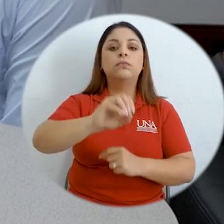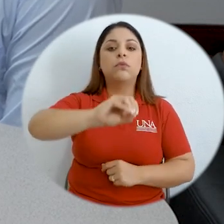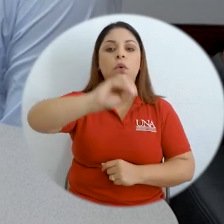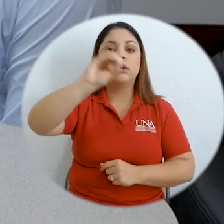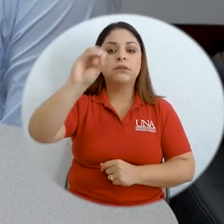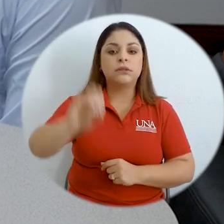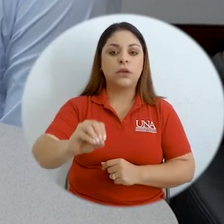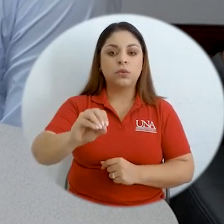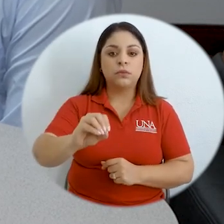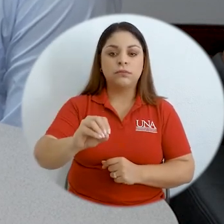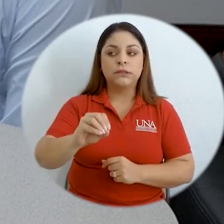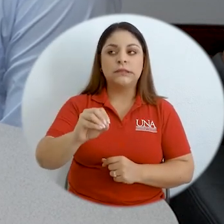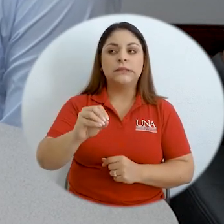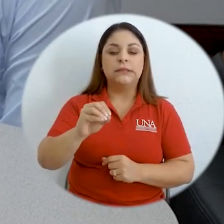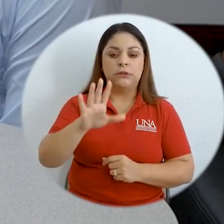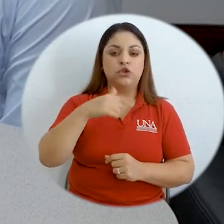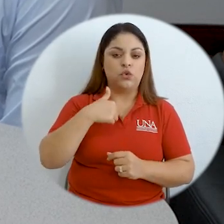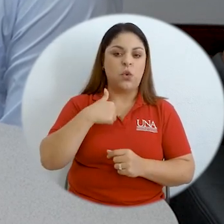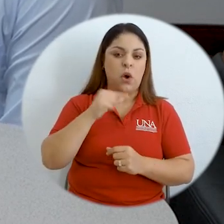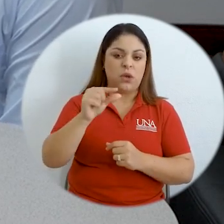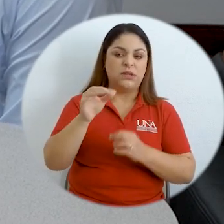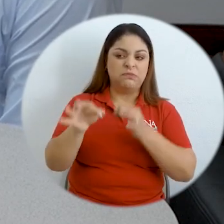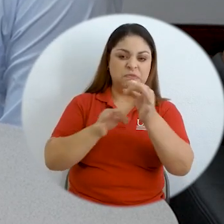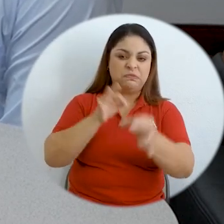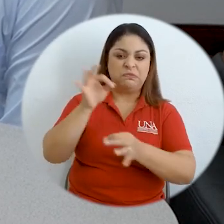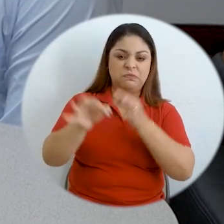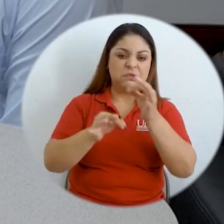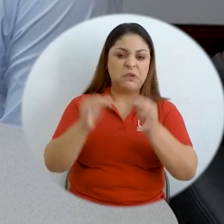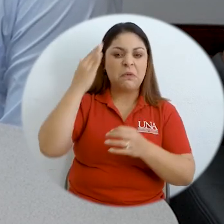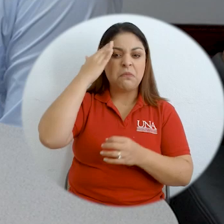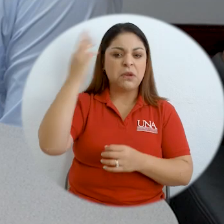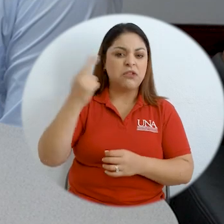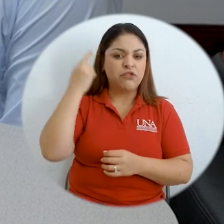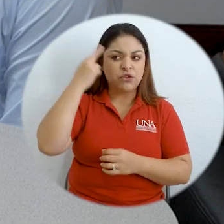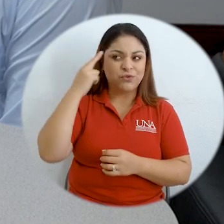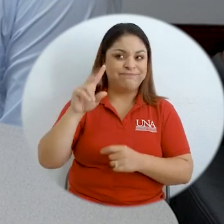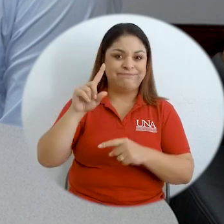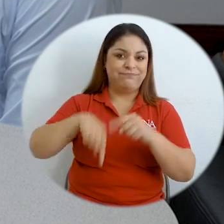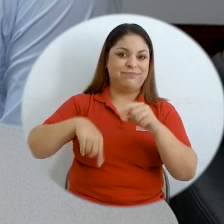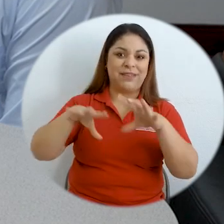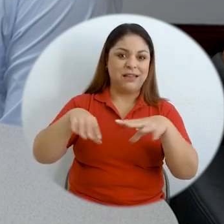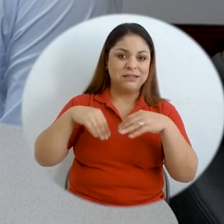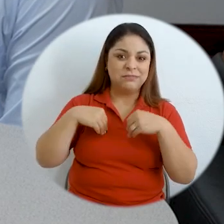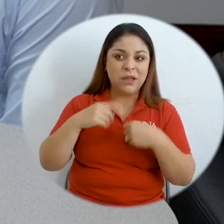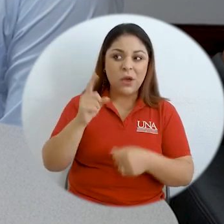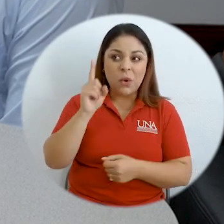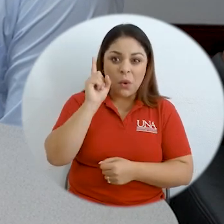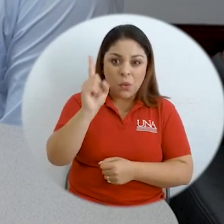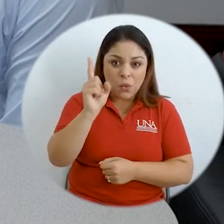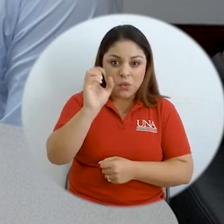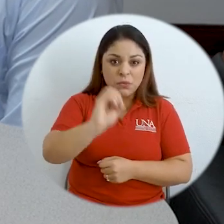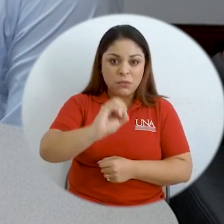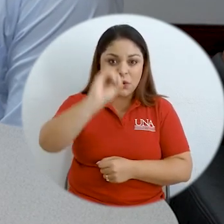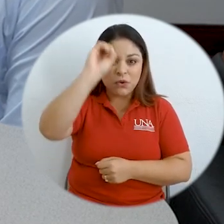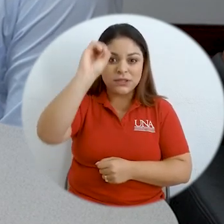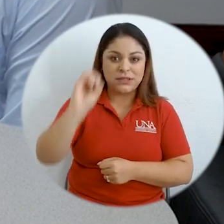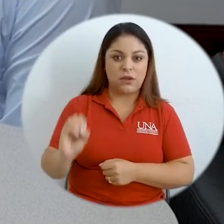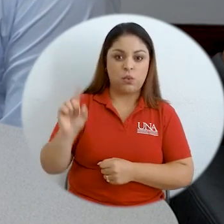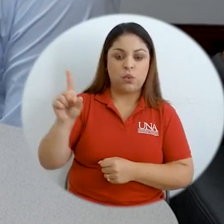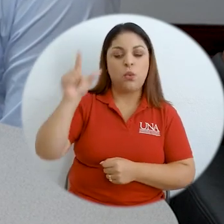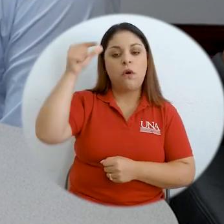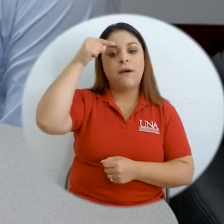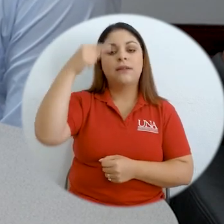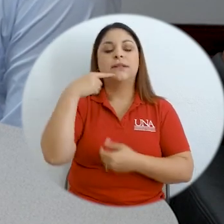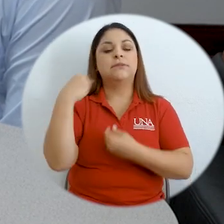poder referirme un poco más, Guillermo, por qué nosotros no podemos aceptar ese 1% que el gobierno pretende dar